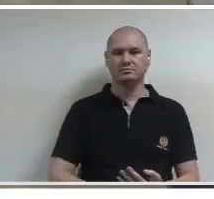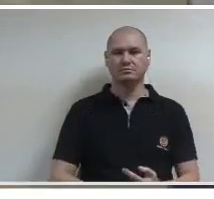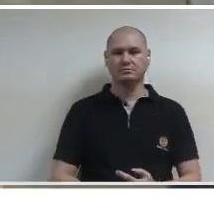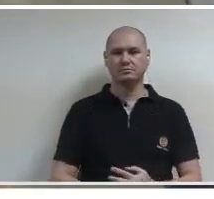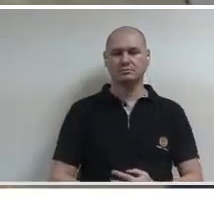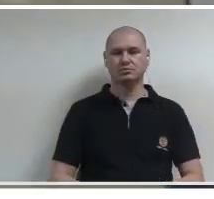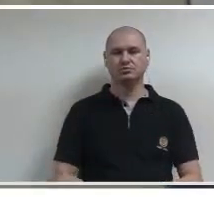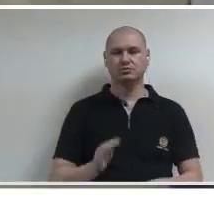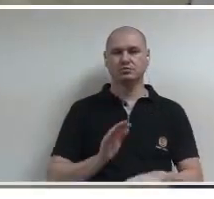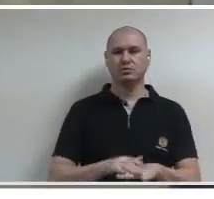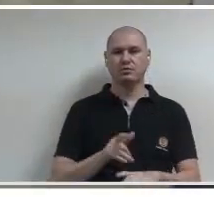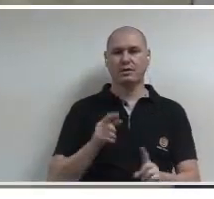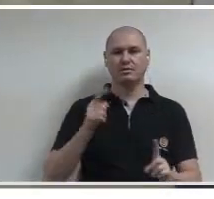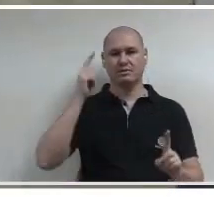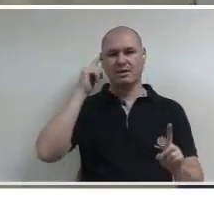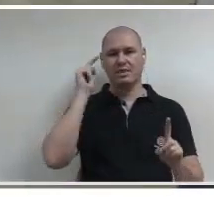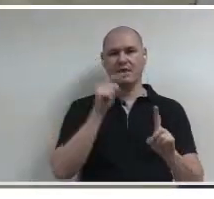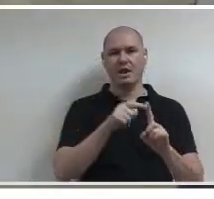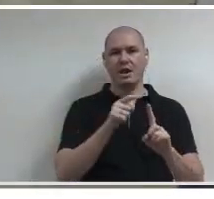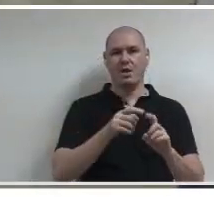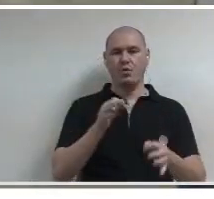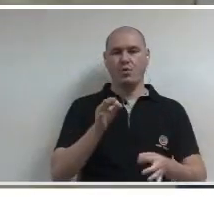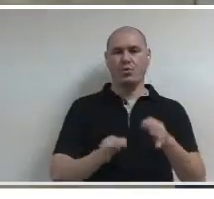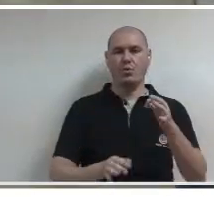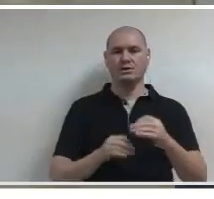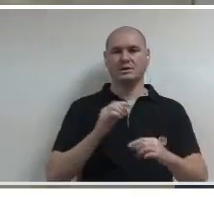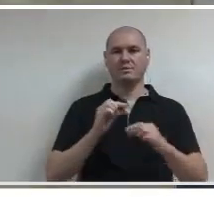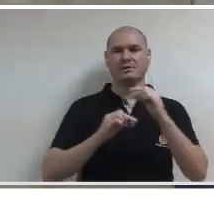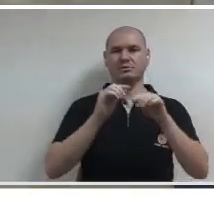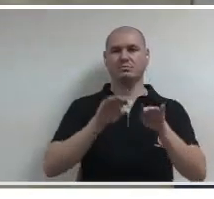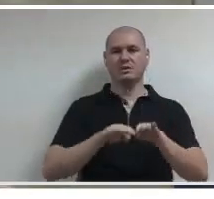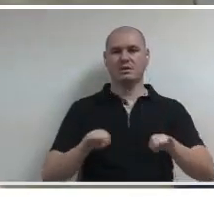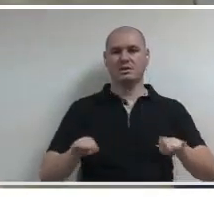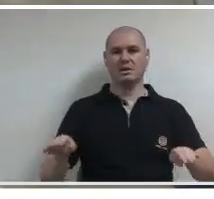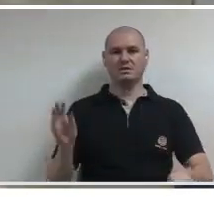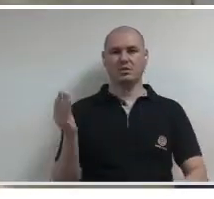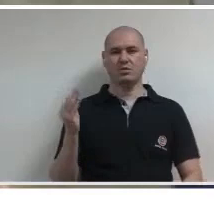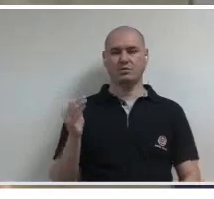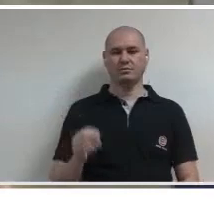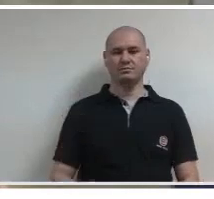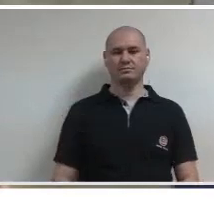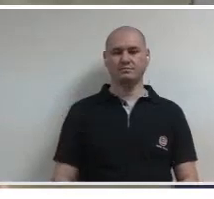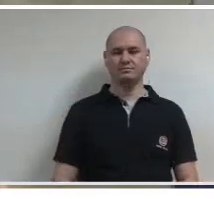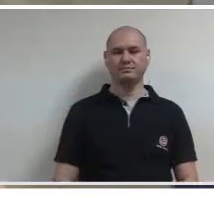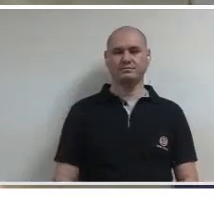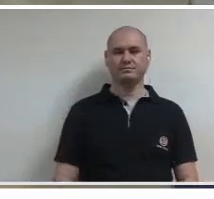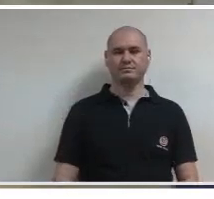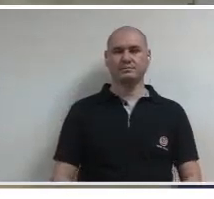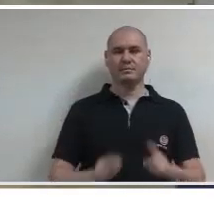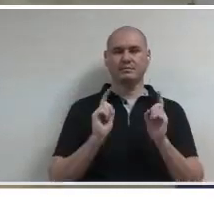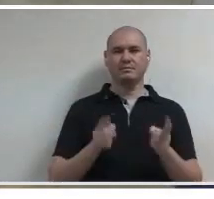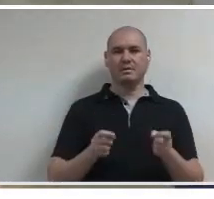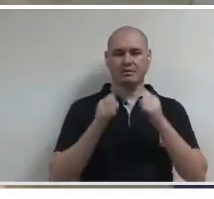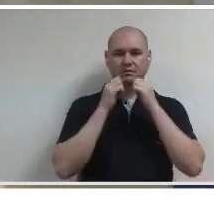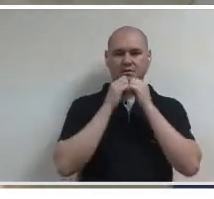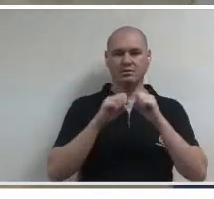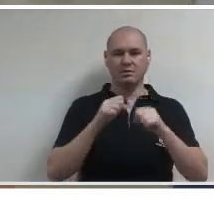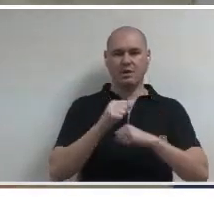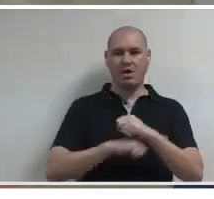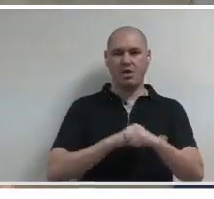taller de razonamiento judicial de Guaba, ideal de juez, habéis niñez y adolescencia, capacitación,